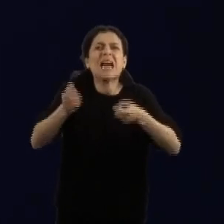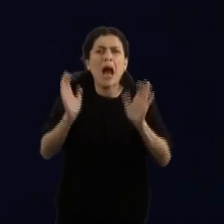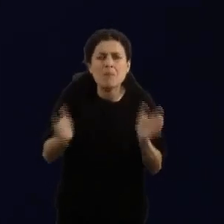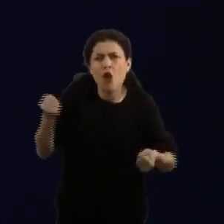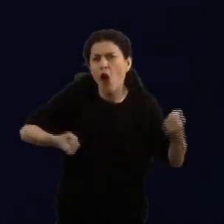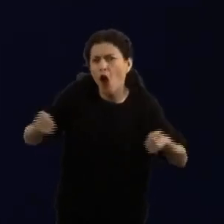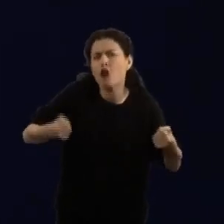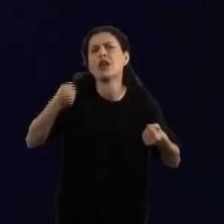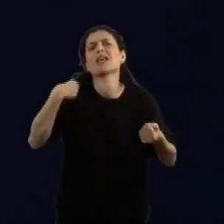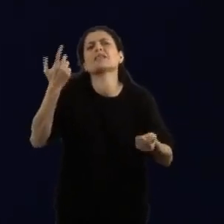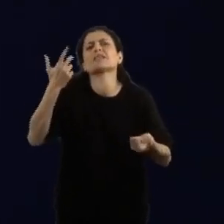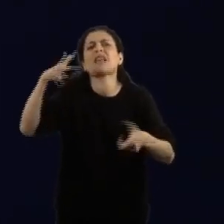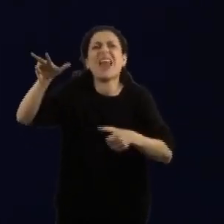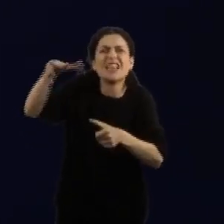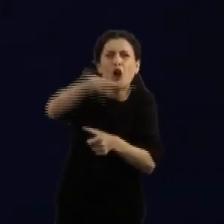los aviones,